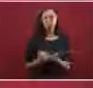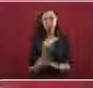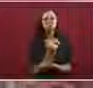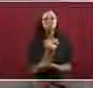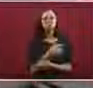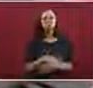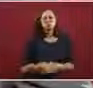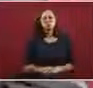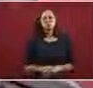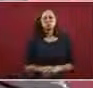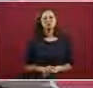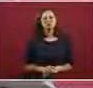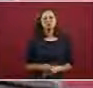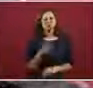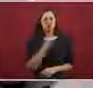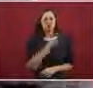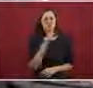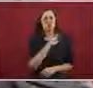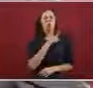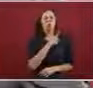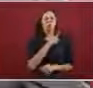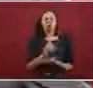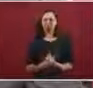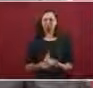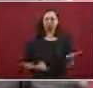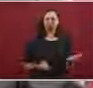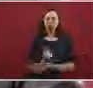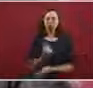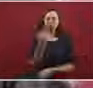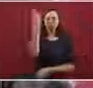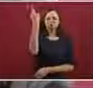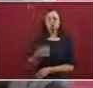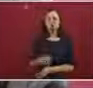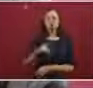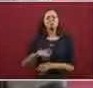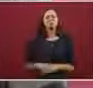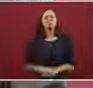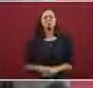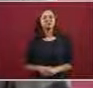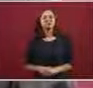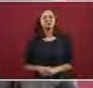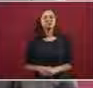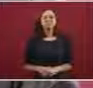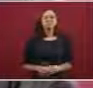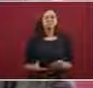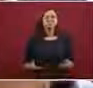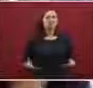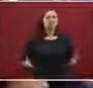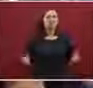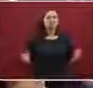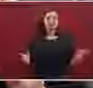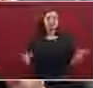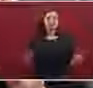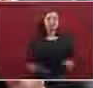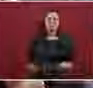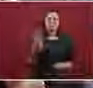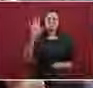pues se vería como un acto